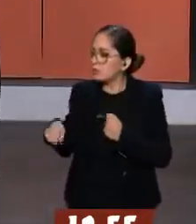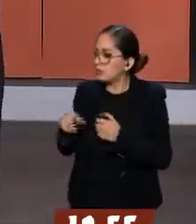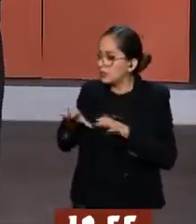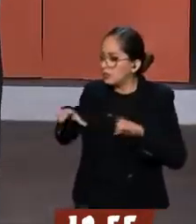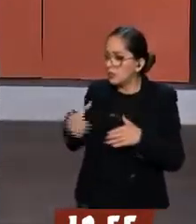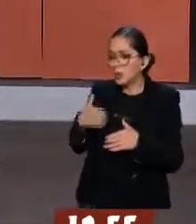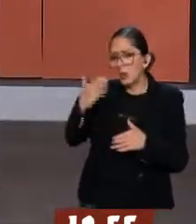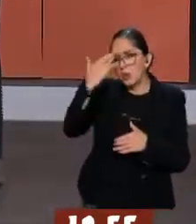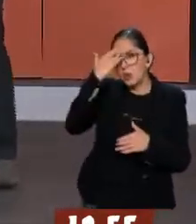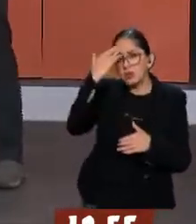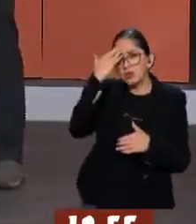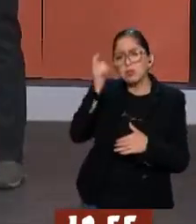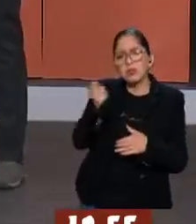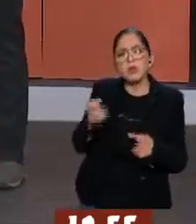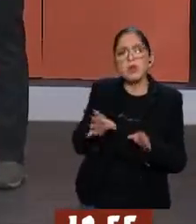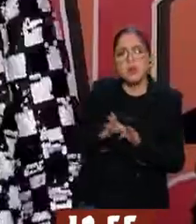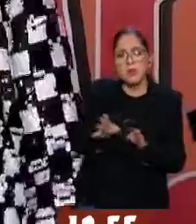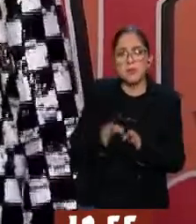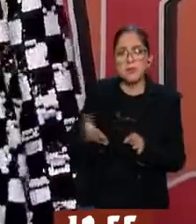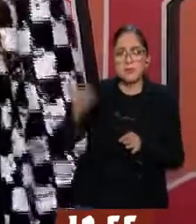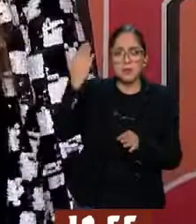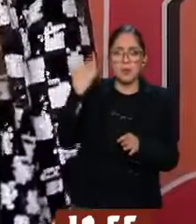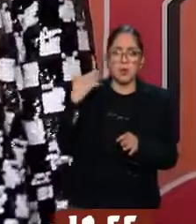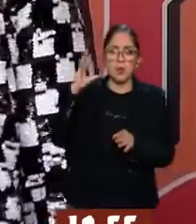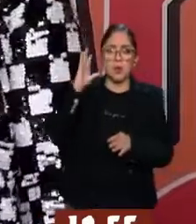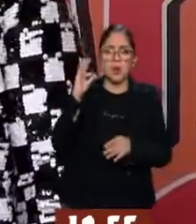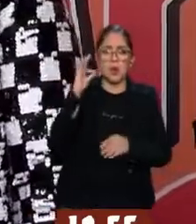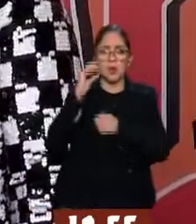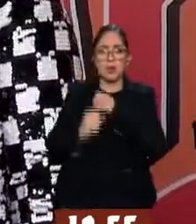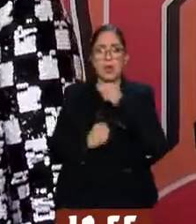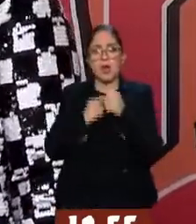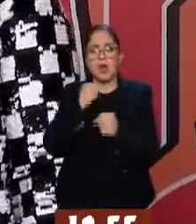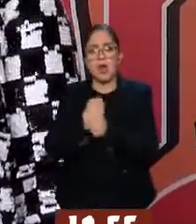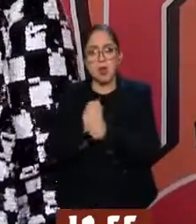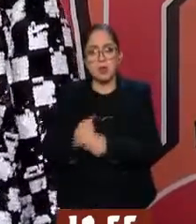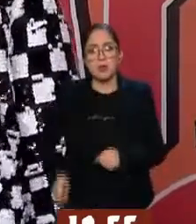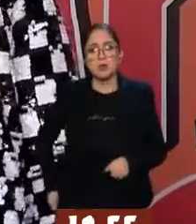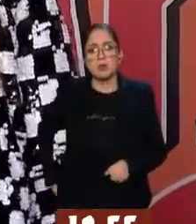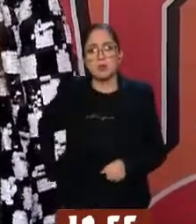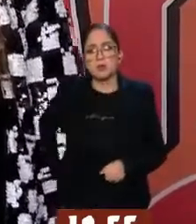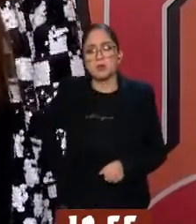Nos conocimos hace 40 años, Tuti y yo, en un programa infantil que llamaba Pequeños Gigantes. No,